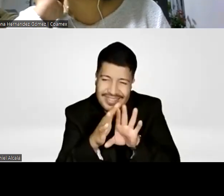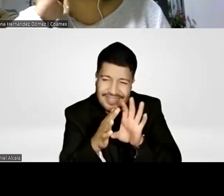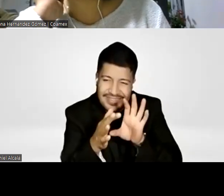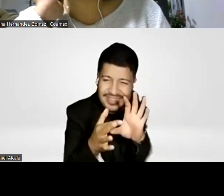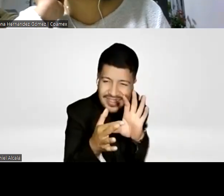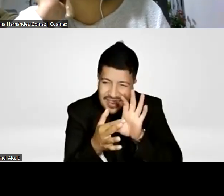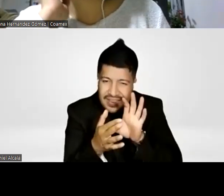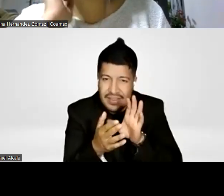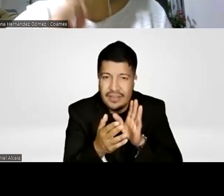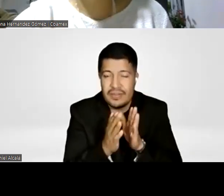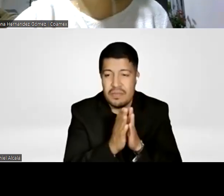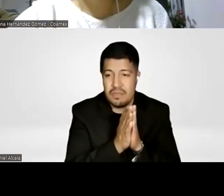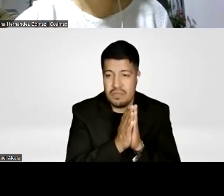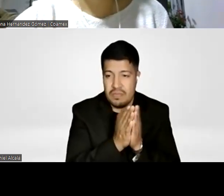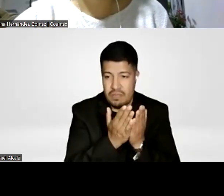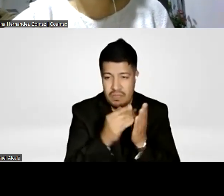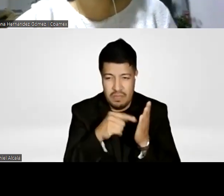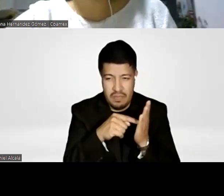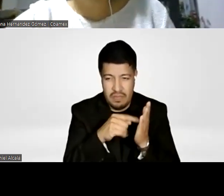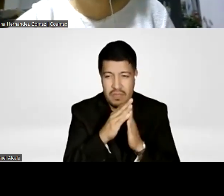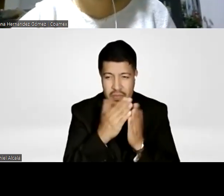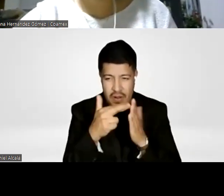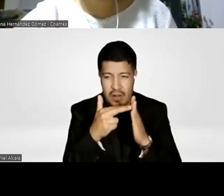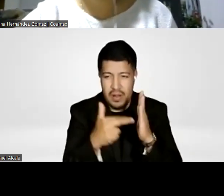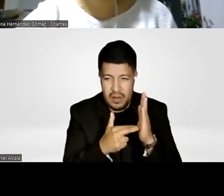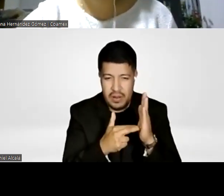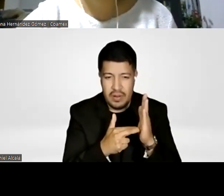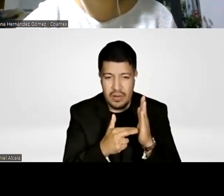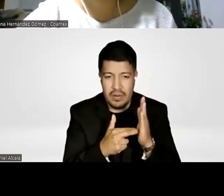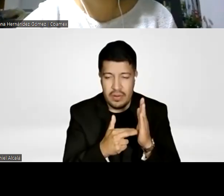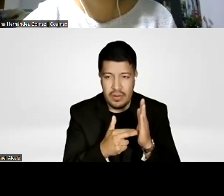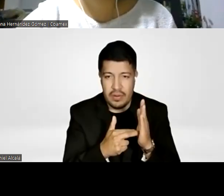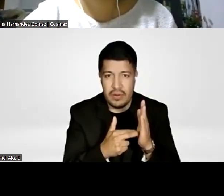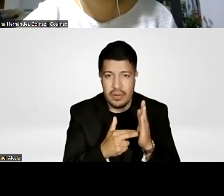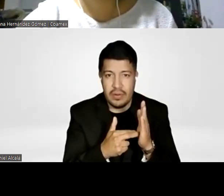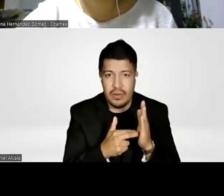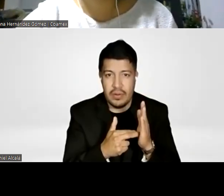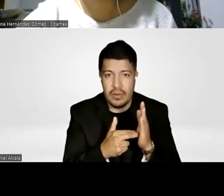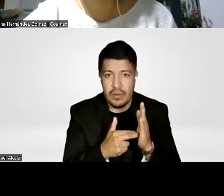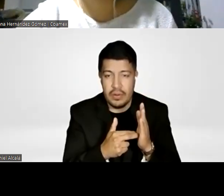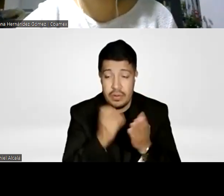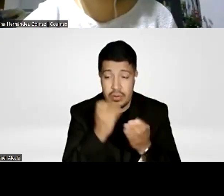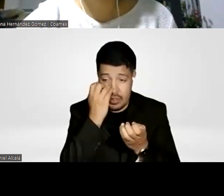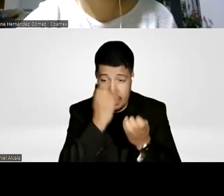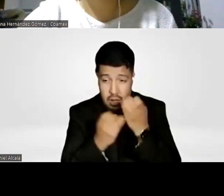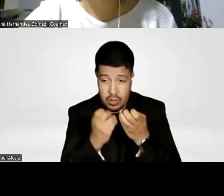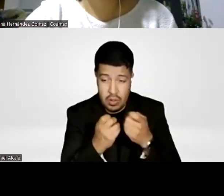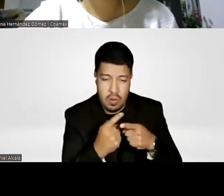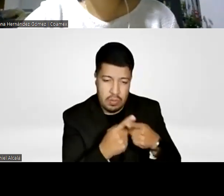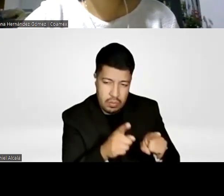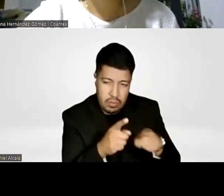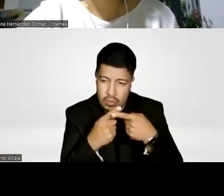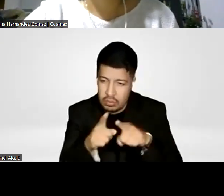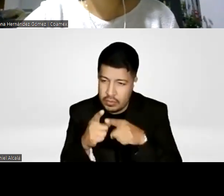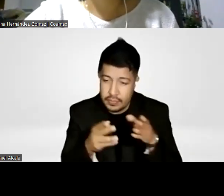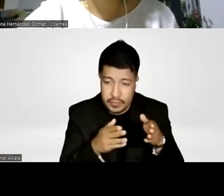el manual estadístico y diagnóstico de los trastornos mentales, la parte de diagnóstico diferencial y los resultados de